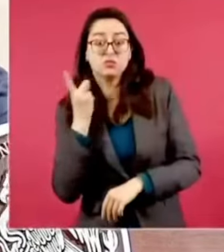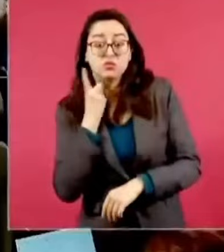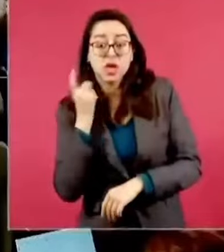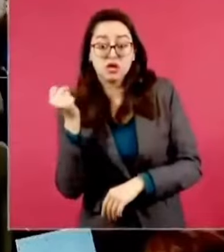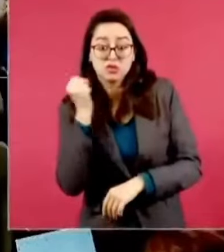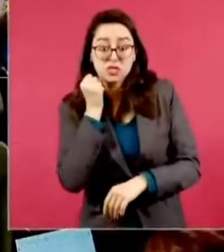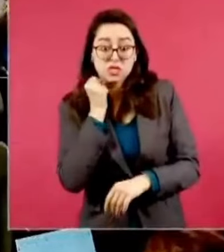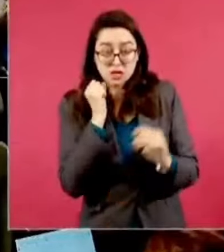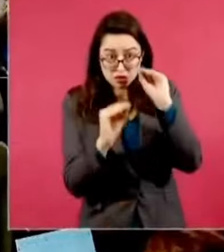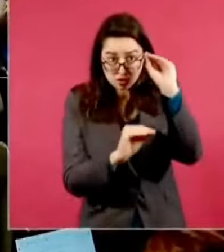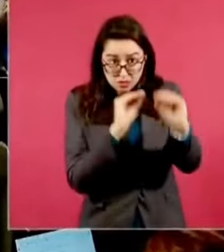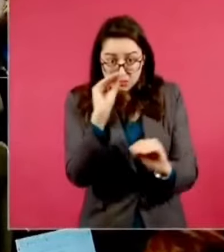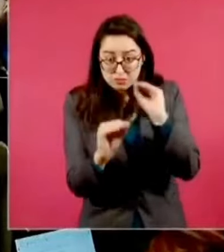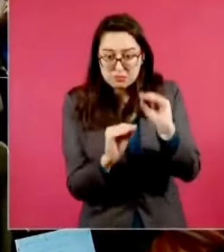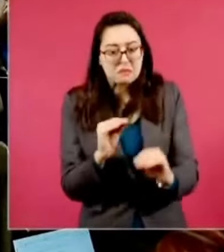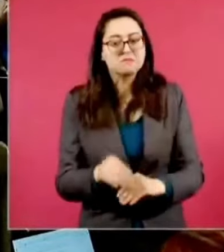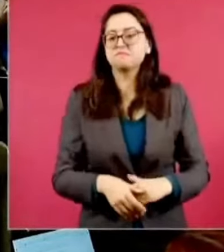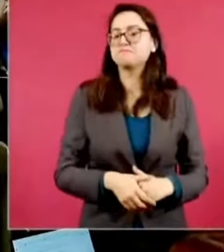trajeron abogados,